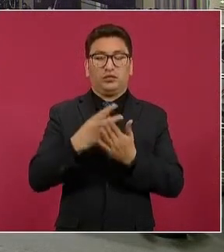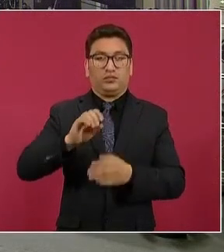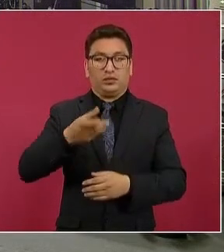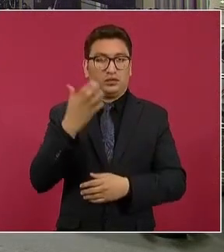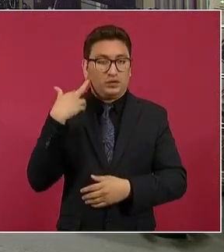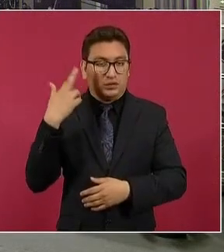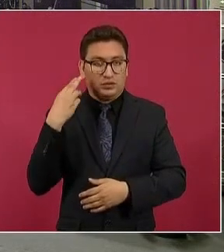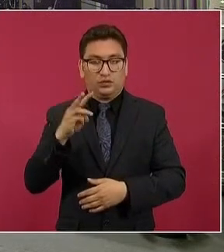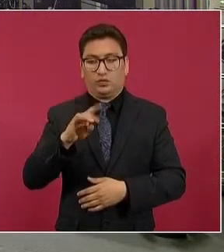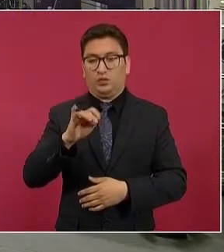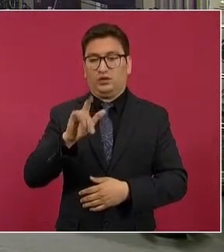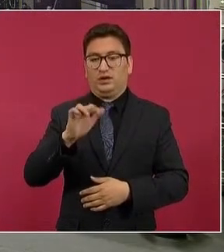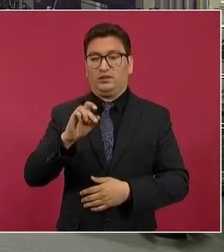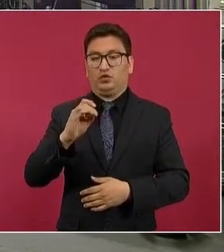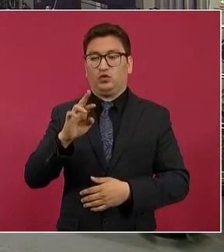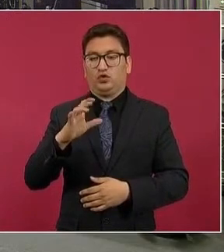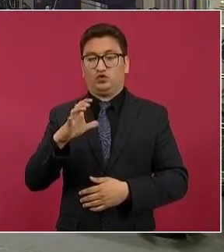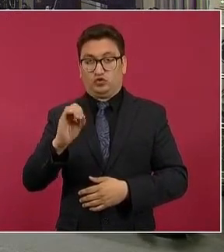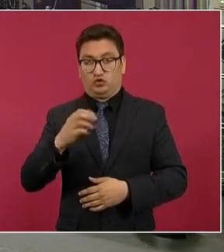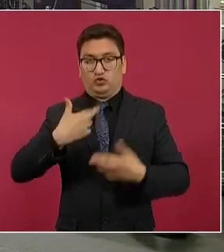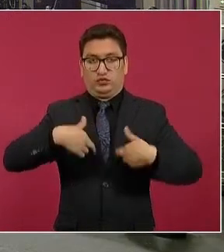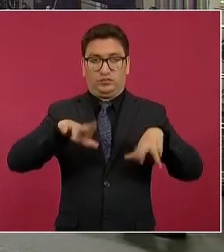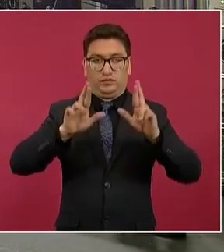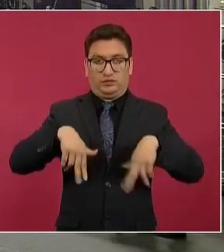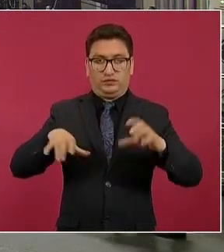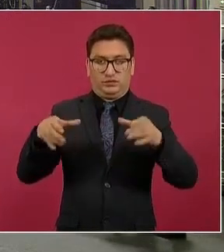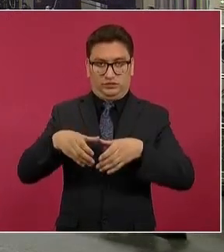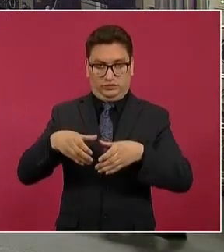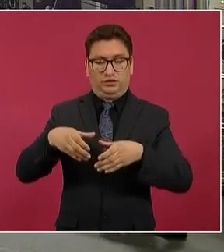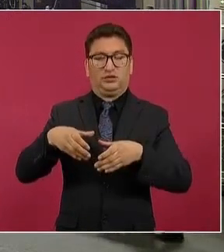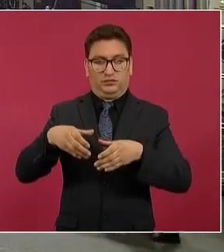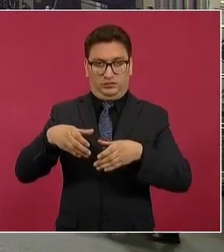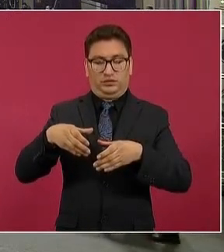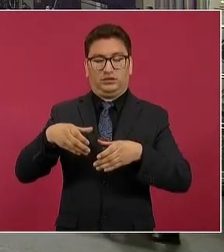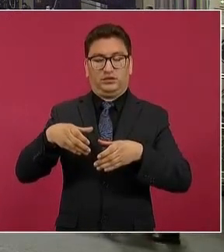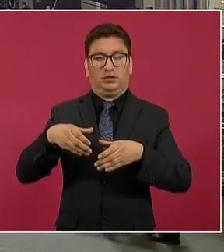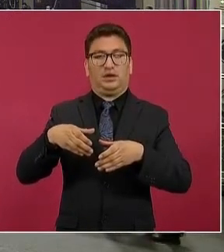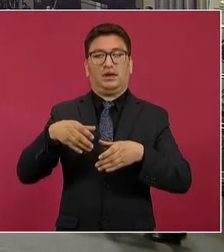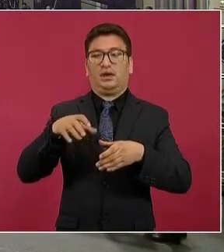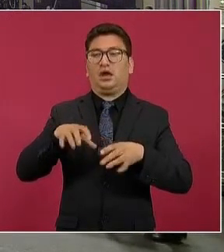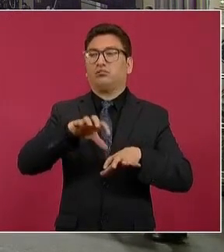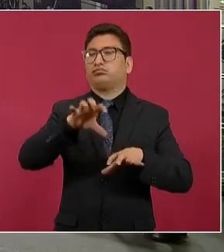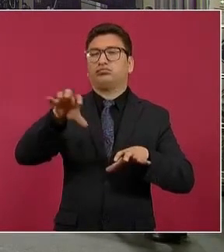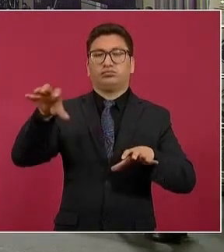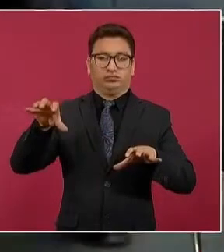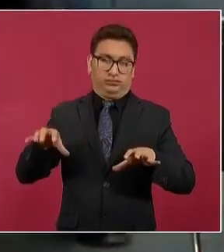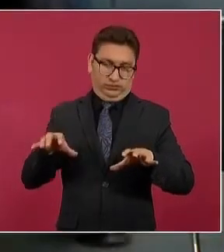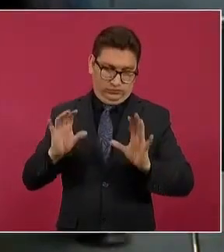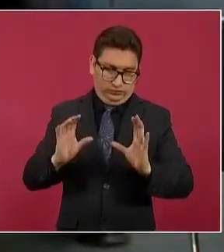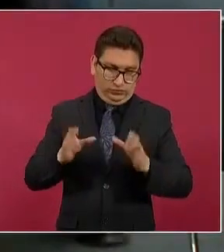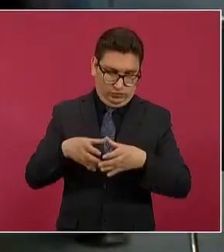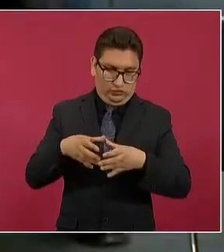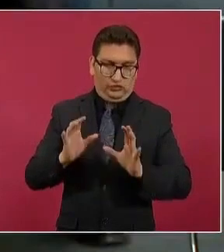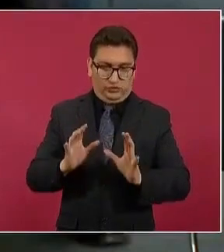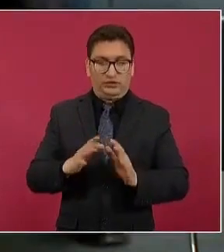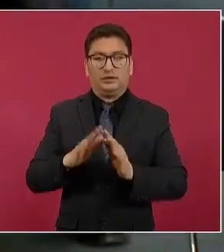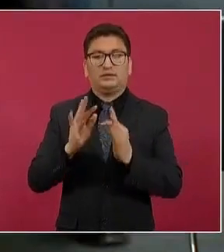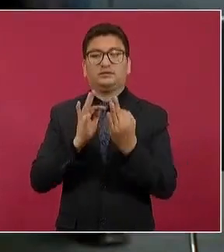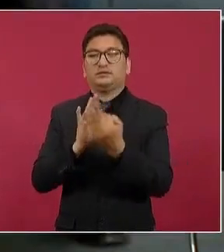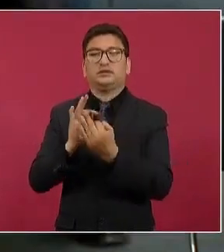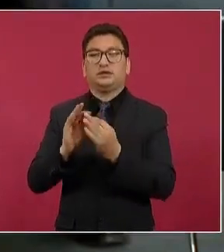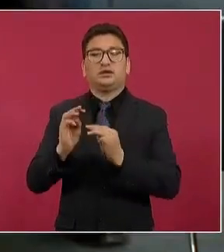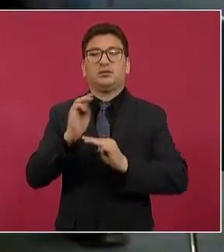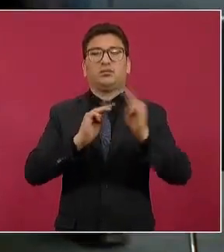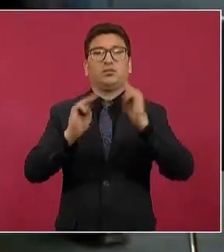a William Orozco, el representante comunitario de estas comunidades, valga la redundancia, cercanas al